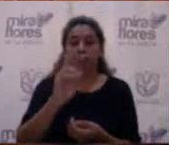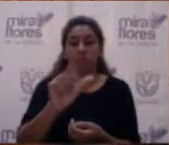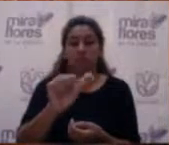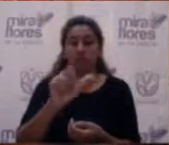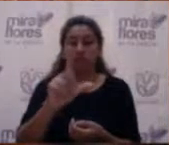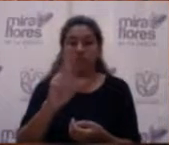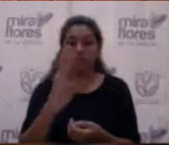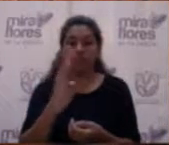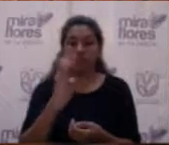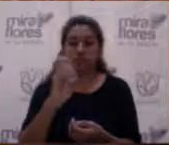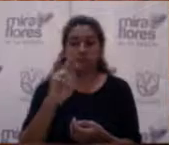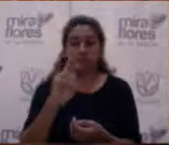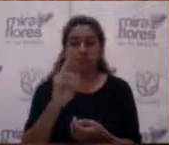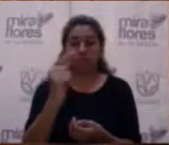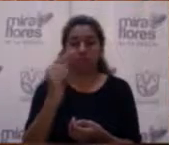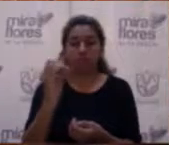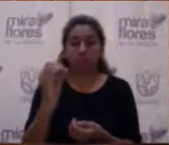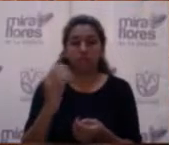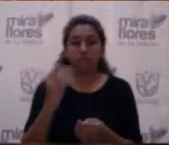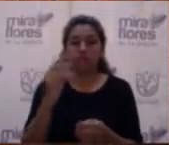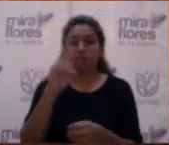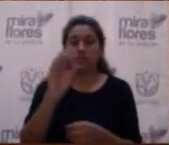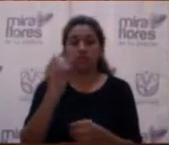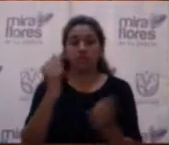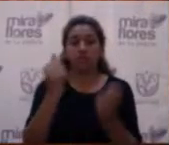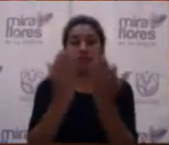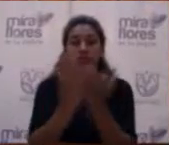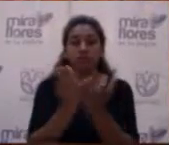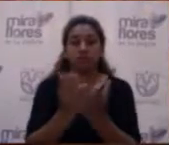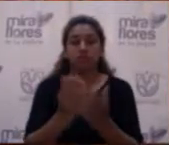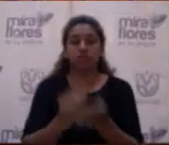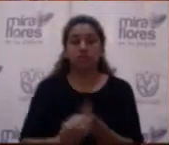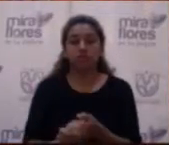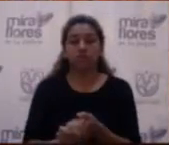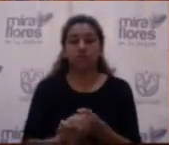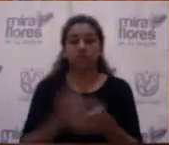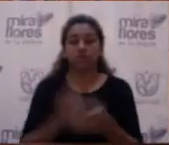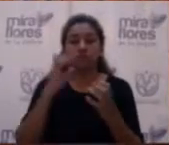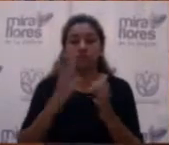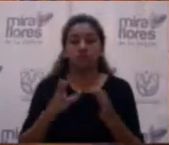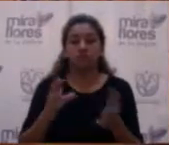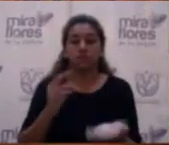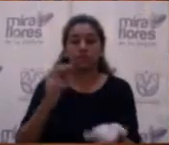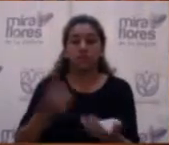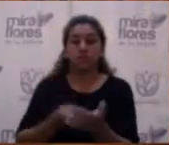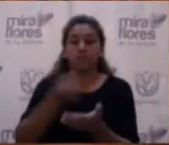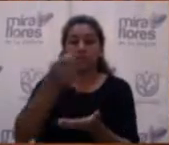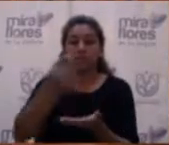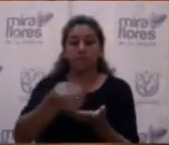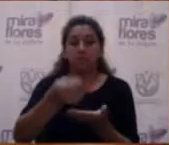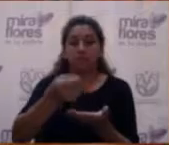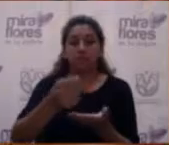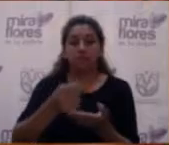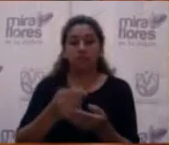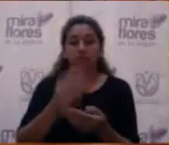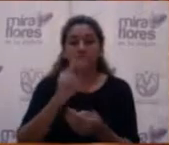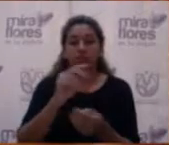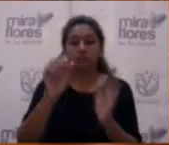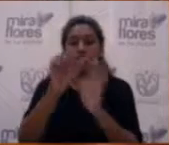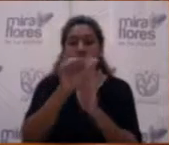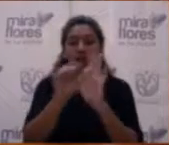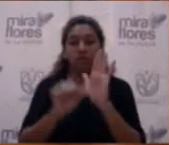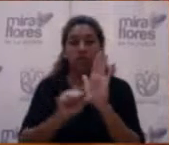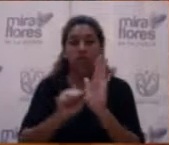solicitando licencia por el día de hoy, 30 de abril, pedido que lo formula al amparo de lo dispuesto del numeral 27 del artículo 9 de la